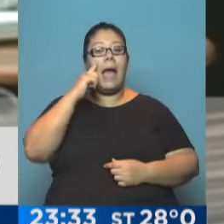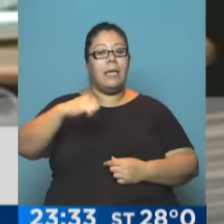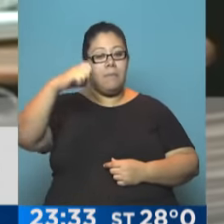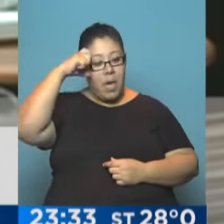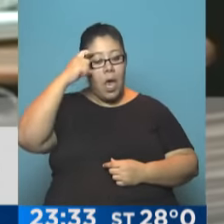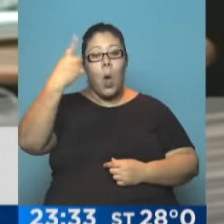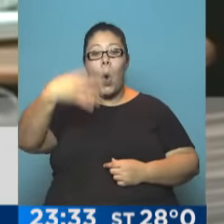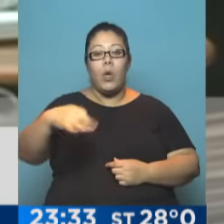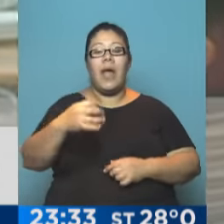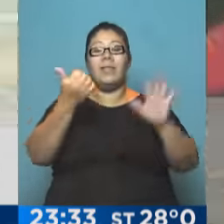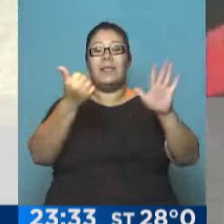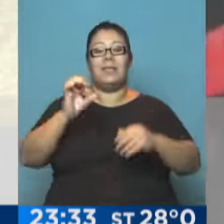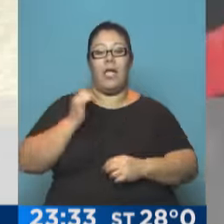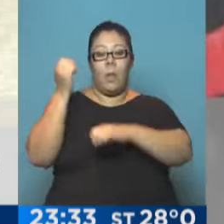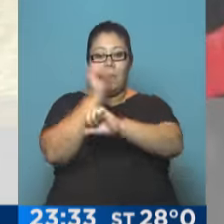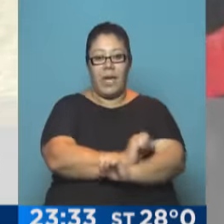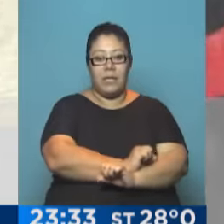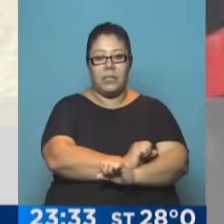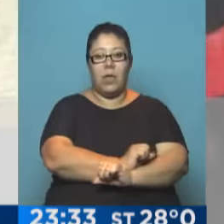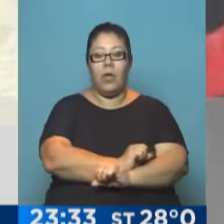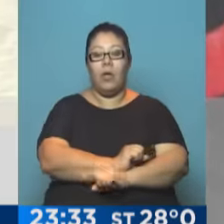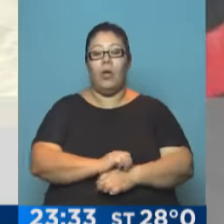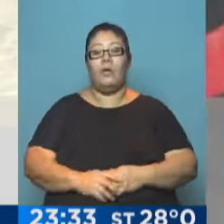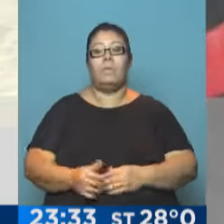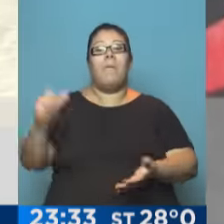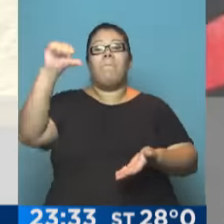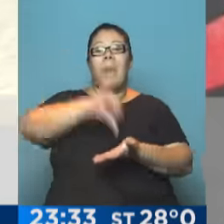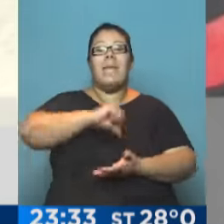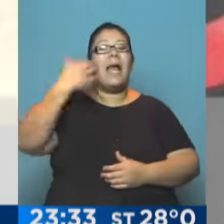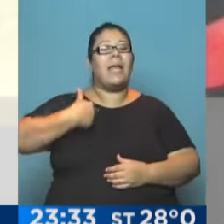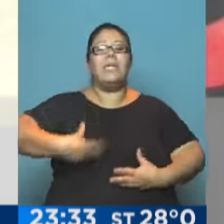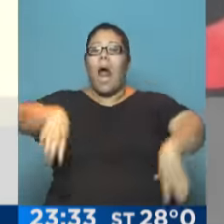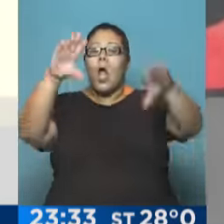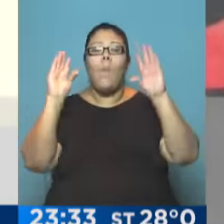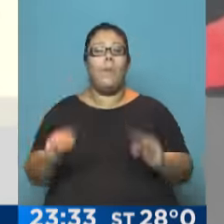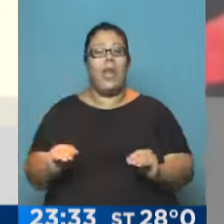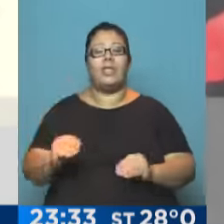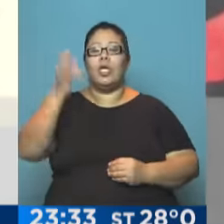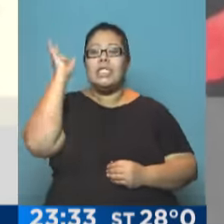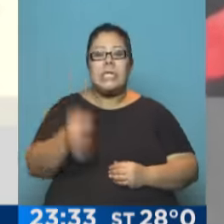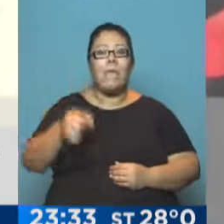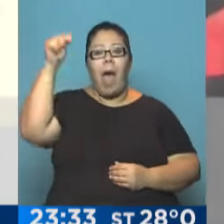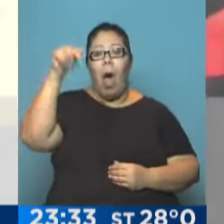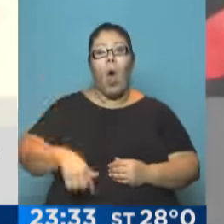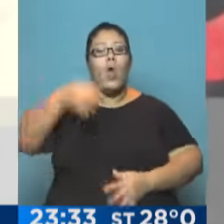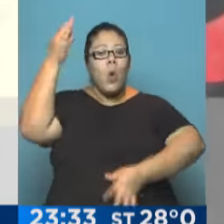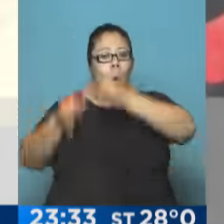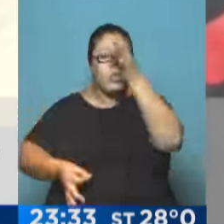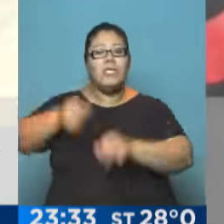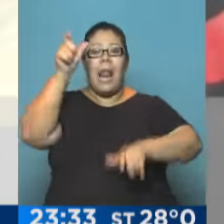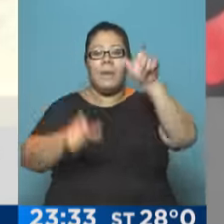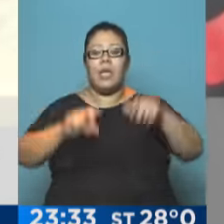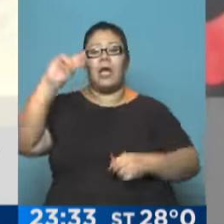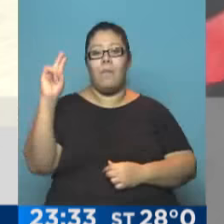única de 6 años de prisión. ¡Que se escuche en cada lugar de este país! ¡Justicia por los muertos y